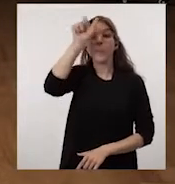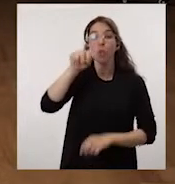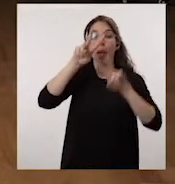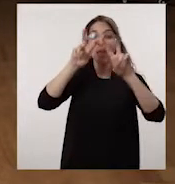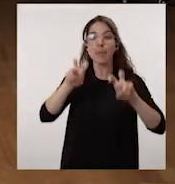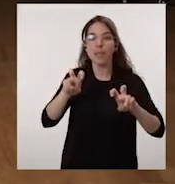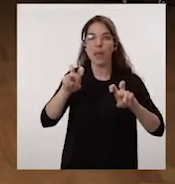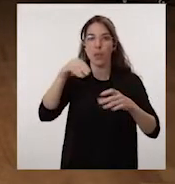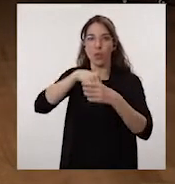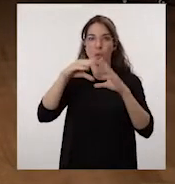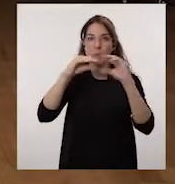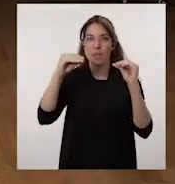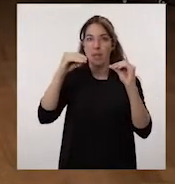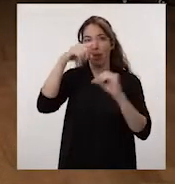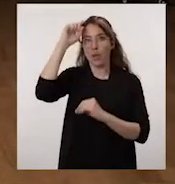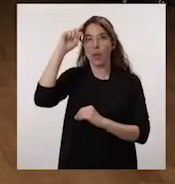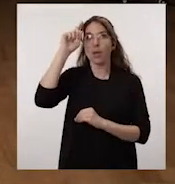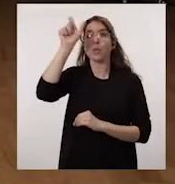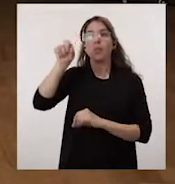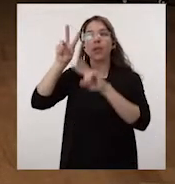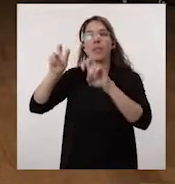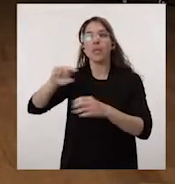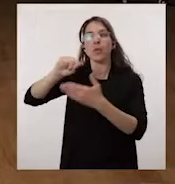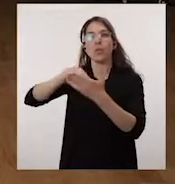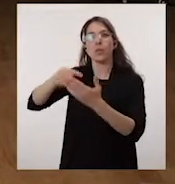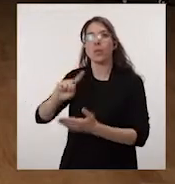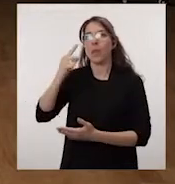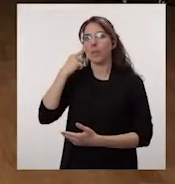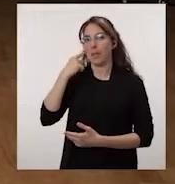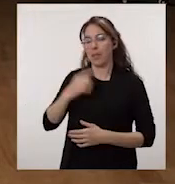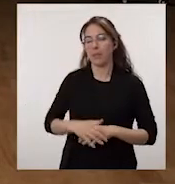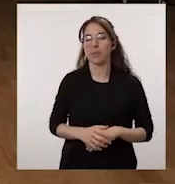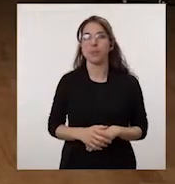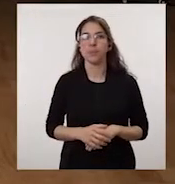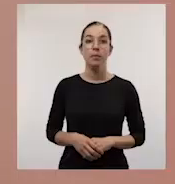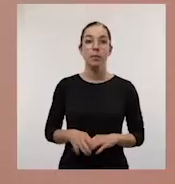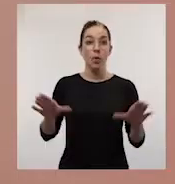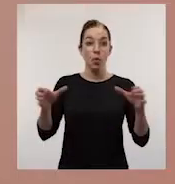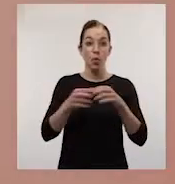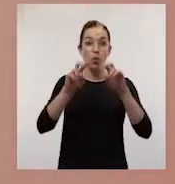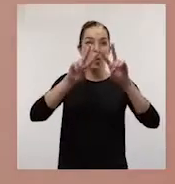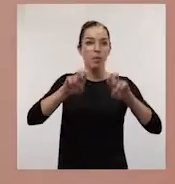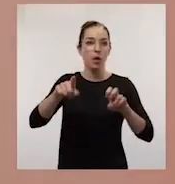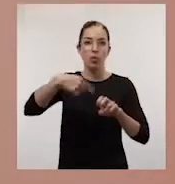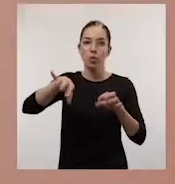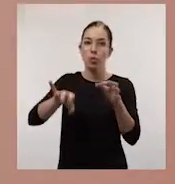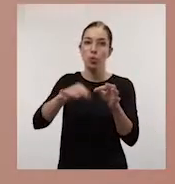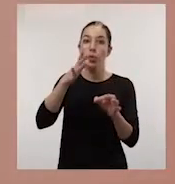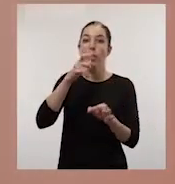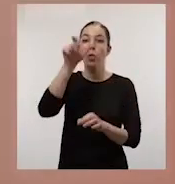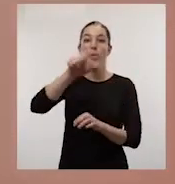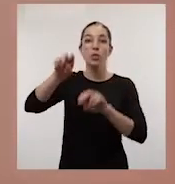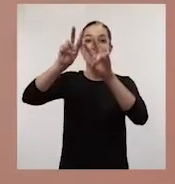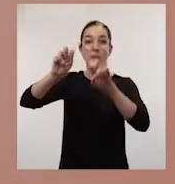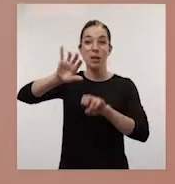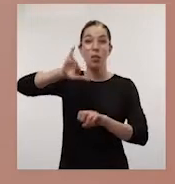universidad rey juan carlos que más investigadores tiene contratado vamos a verlo en nuestro grupo de investigación tenemos